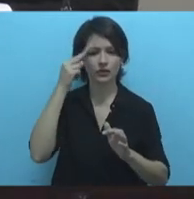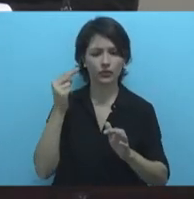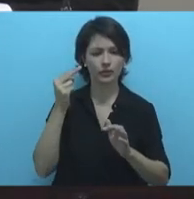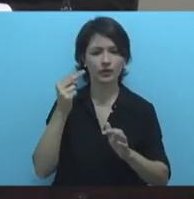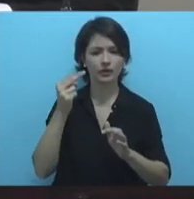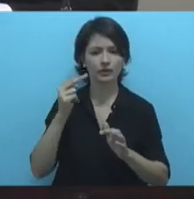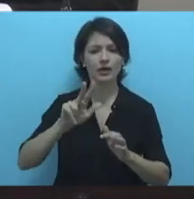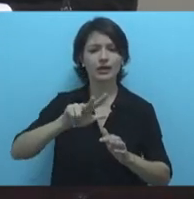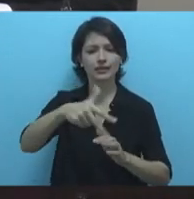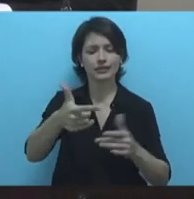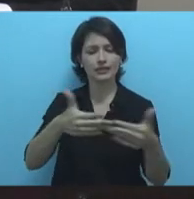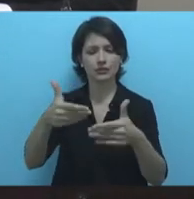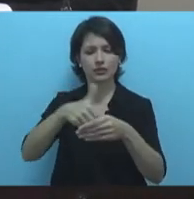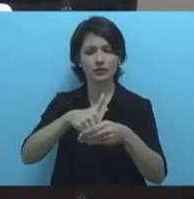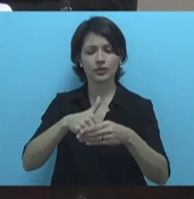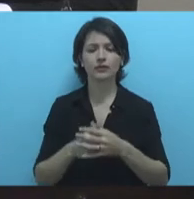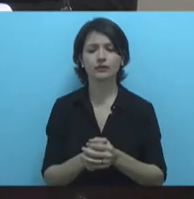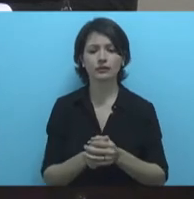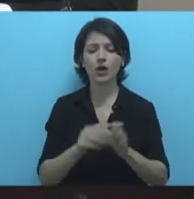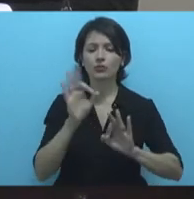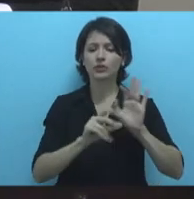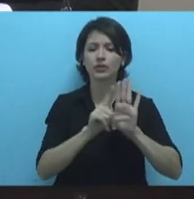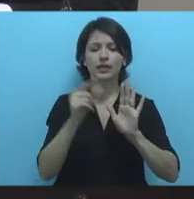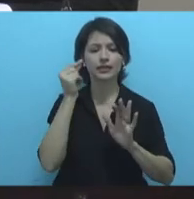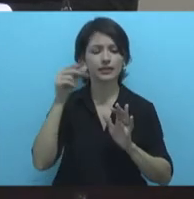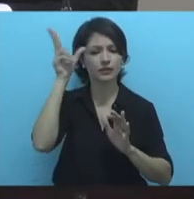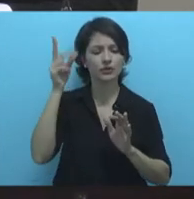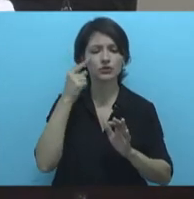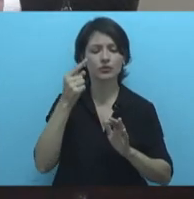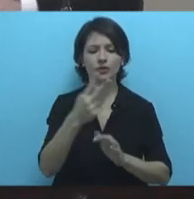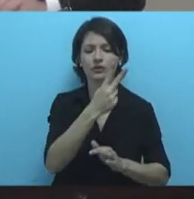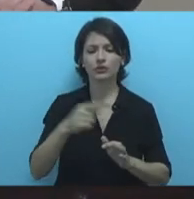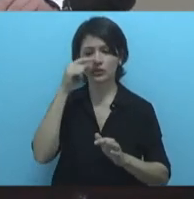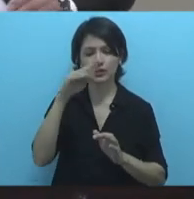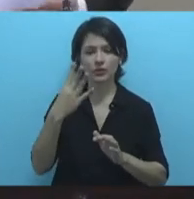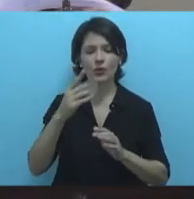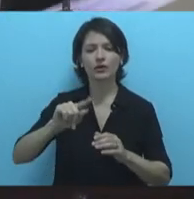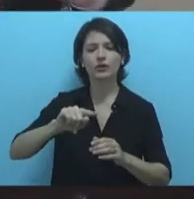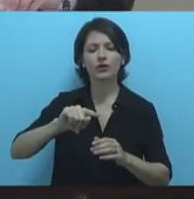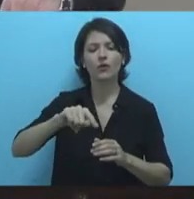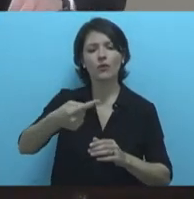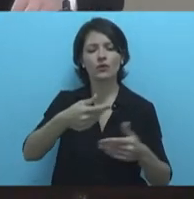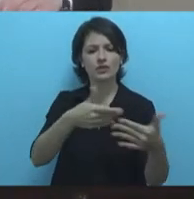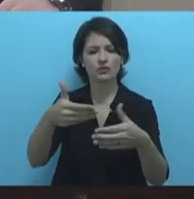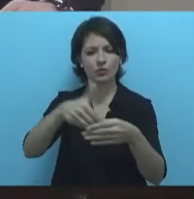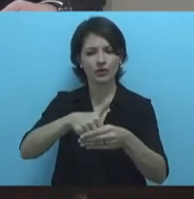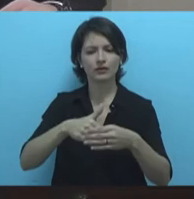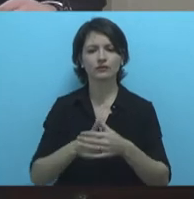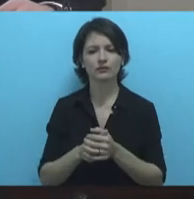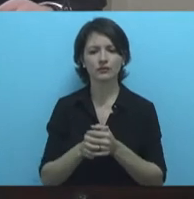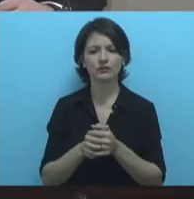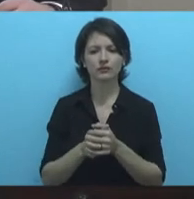preferencias para tres sesiones proyecto de ley 38 mil 274 preferencias para una sesión